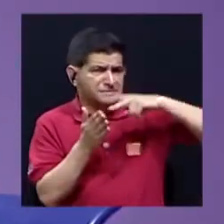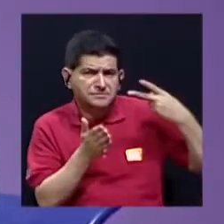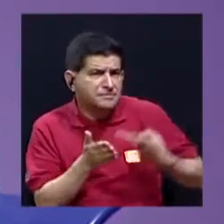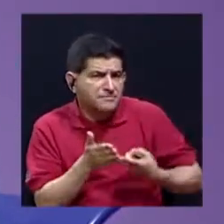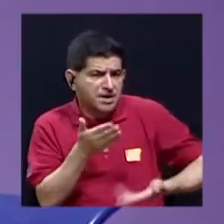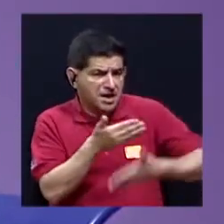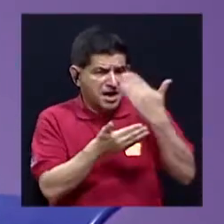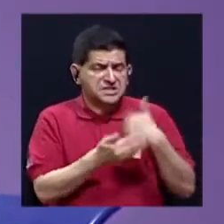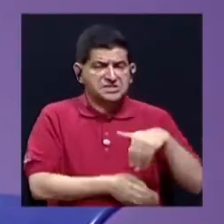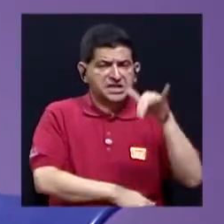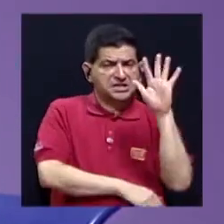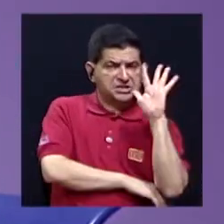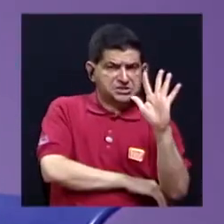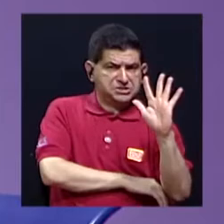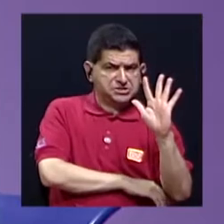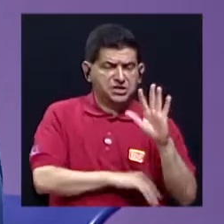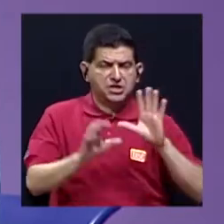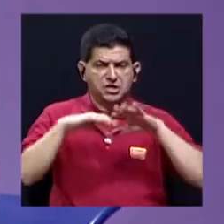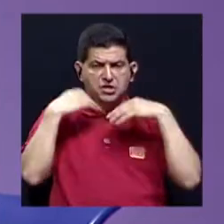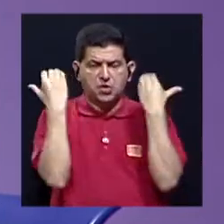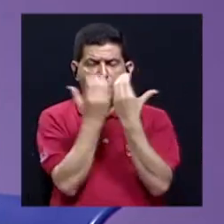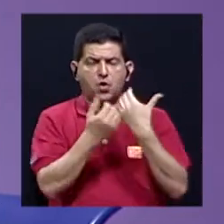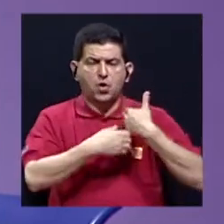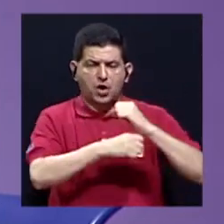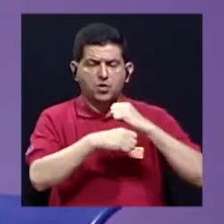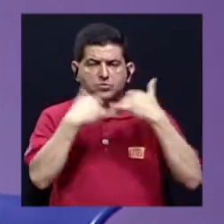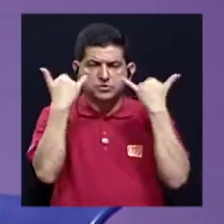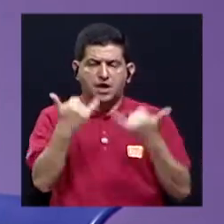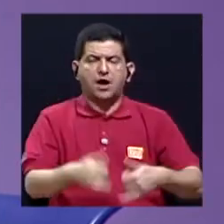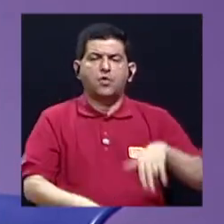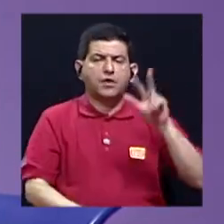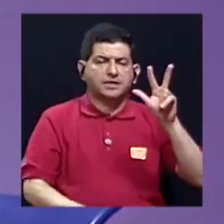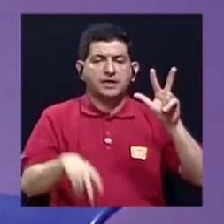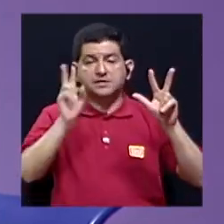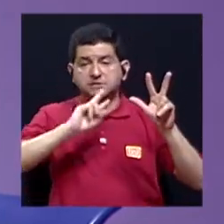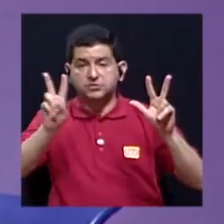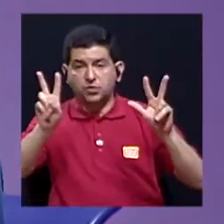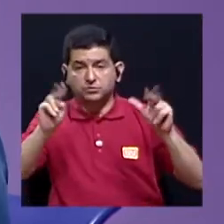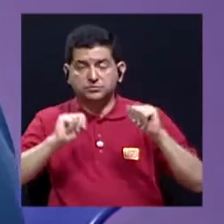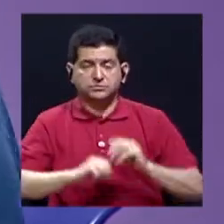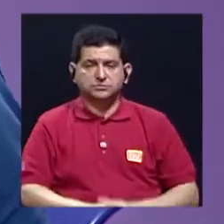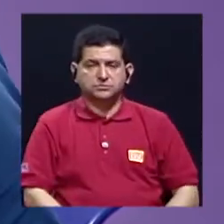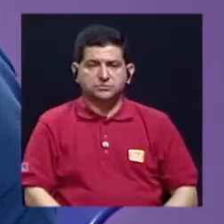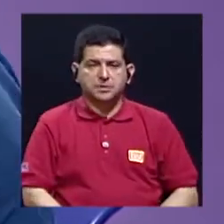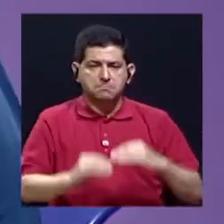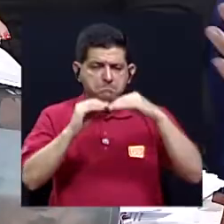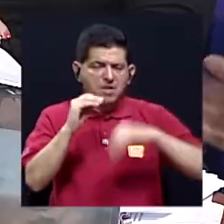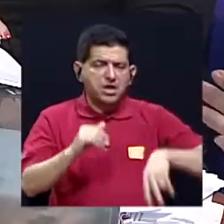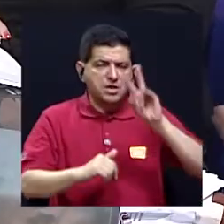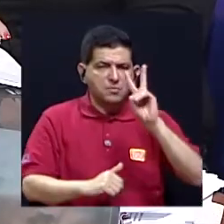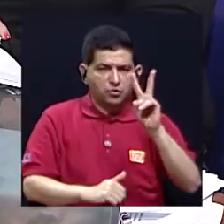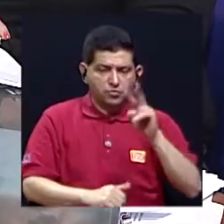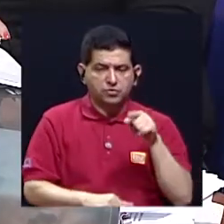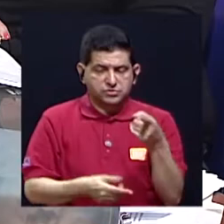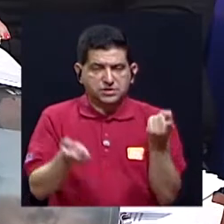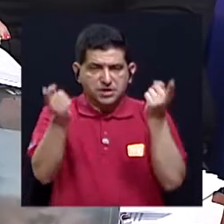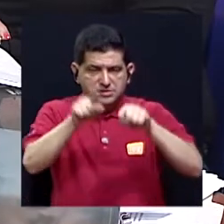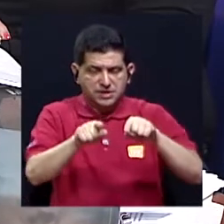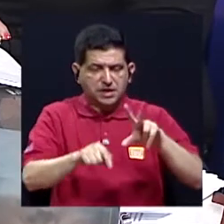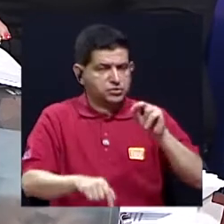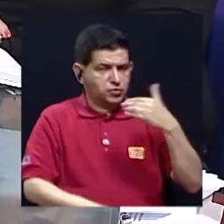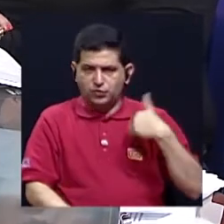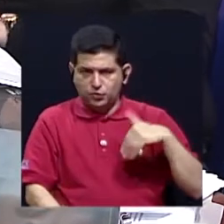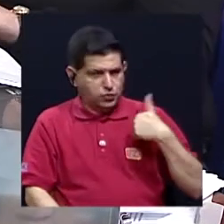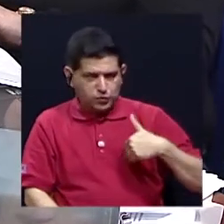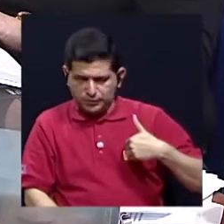que si antes eran 5 en un consejo municipal, ahora hay 3 y 2, ¿verdad? Sí. O sea, hay por lo menos dos puestos que ya no son hombres,